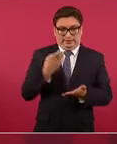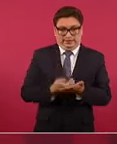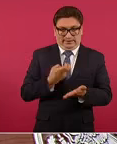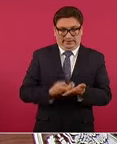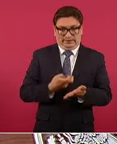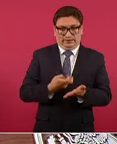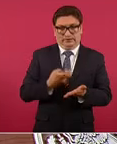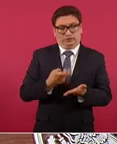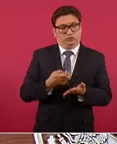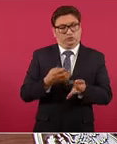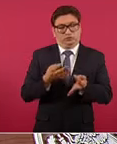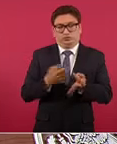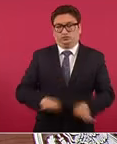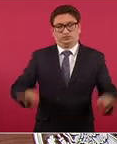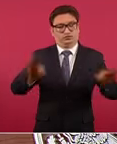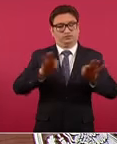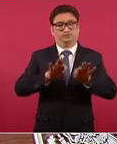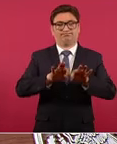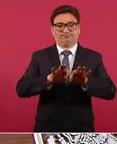entonces central